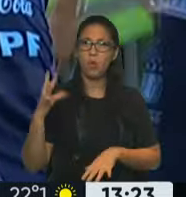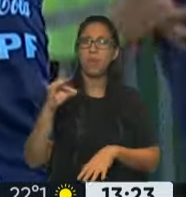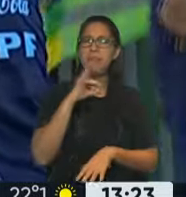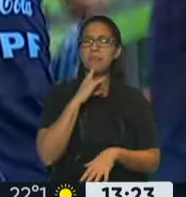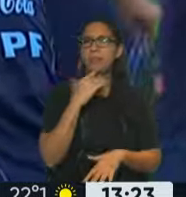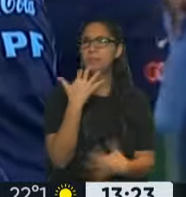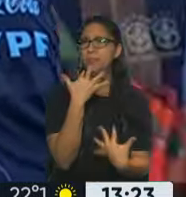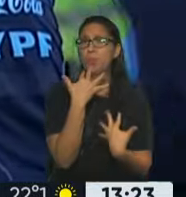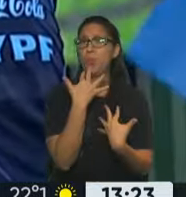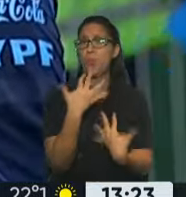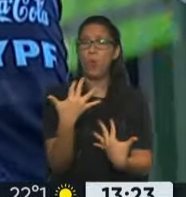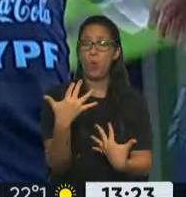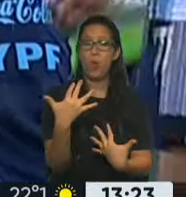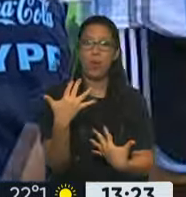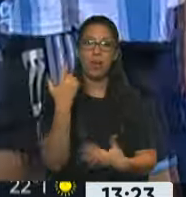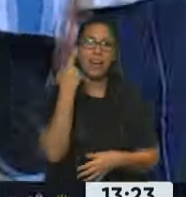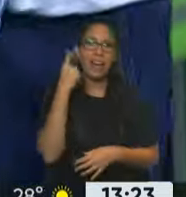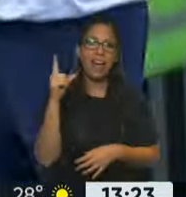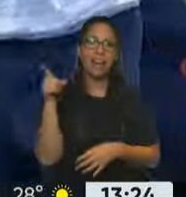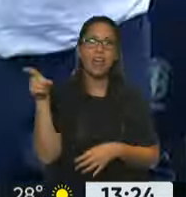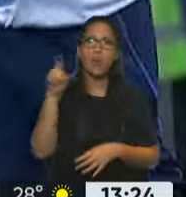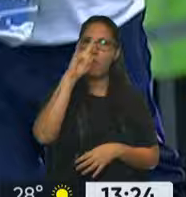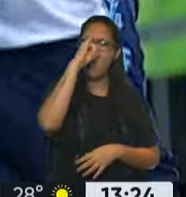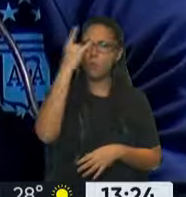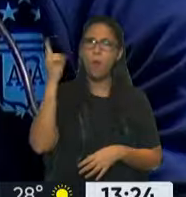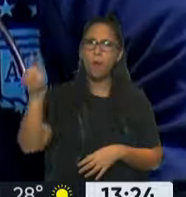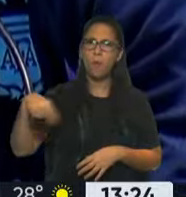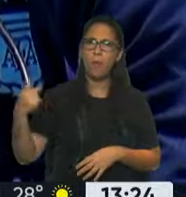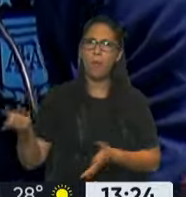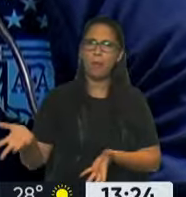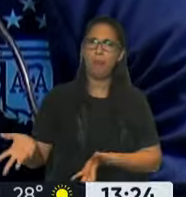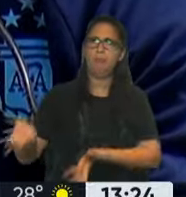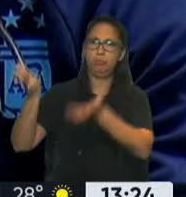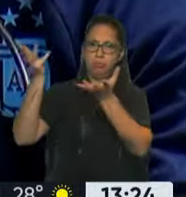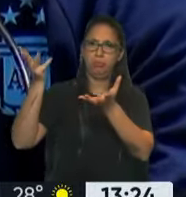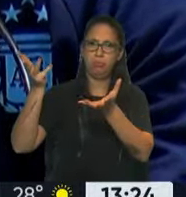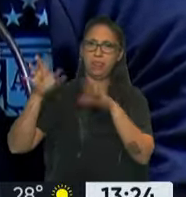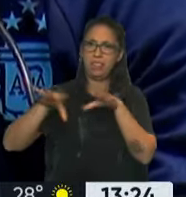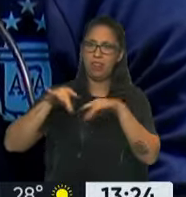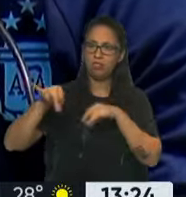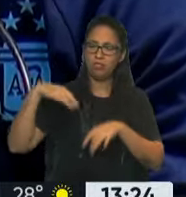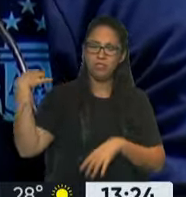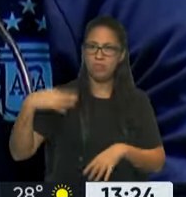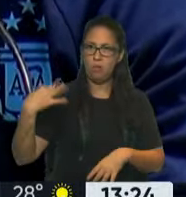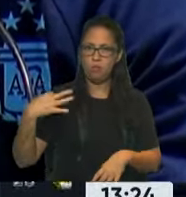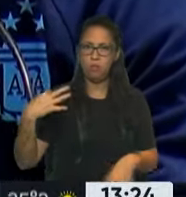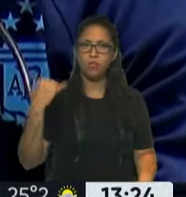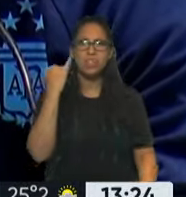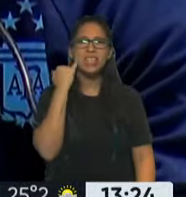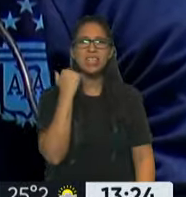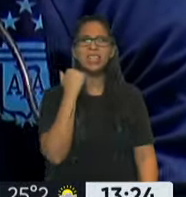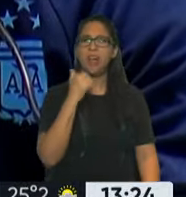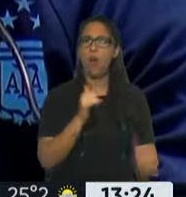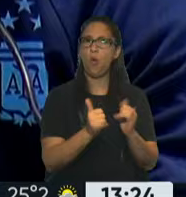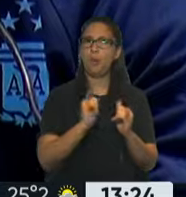entrenador, y yo creo que Uruguay va a volver a ser una potencia mundial a nivel selección mayores, ya lo hizo a nivel juvenil porque es el actual